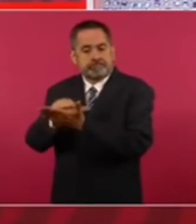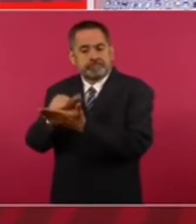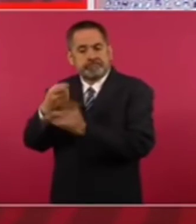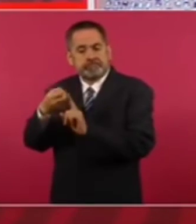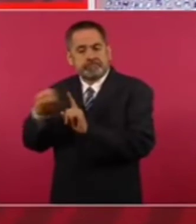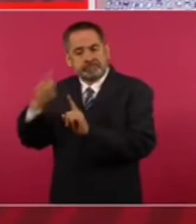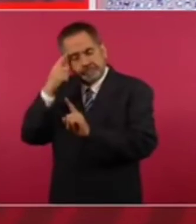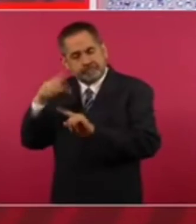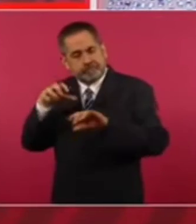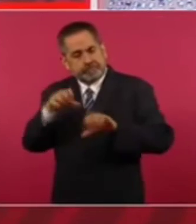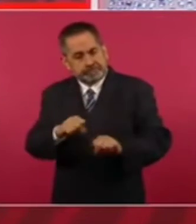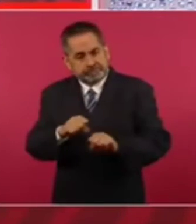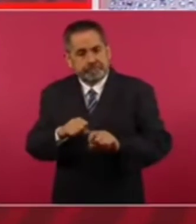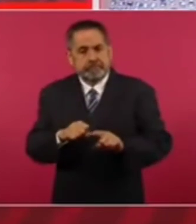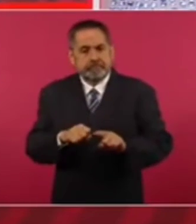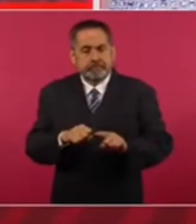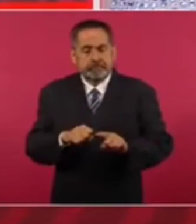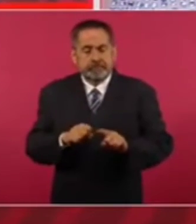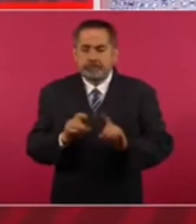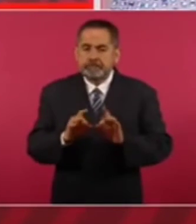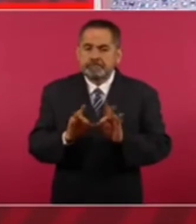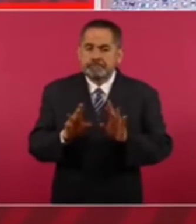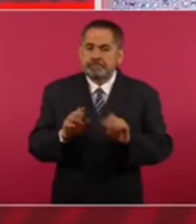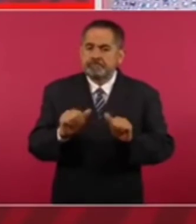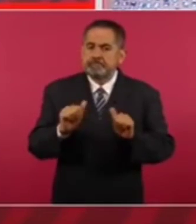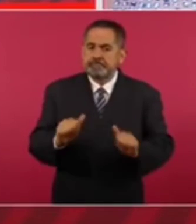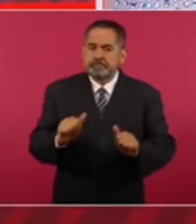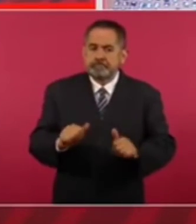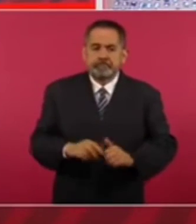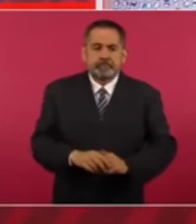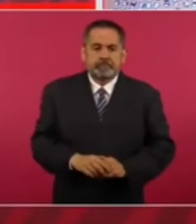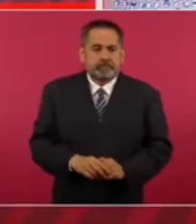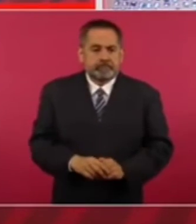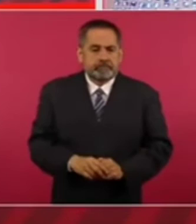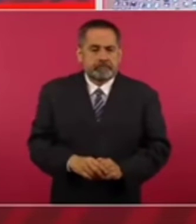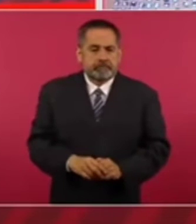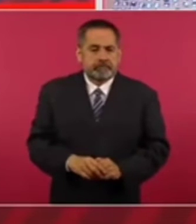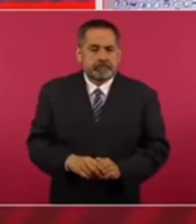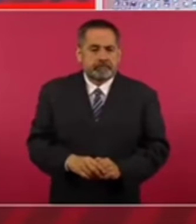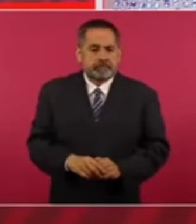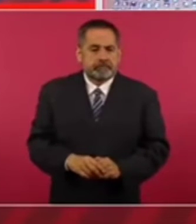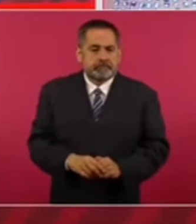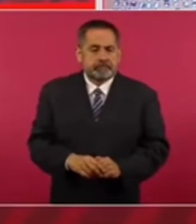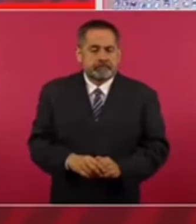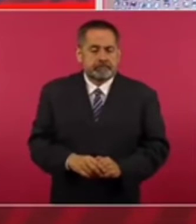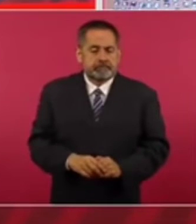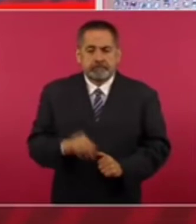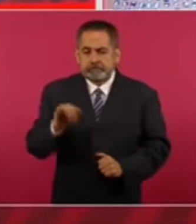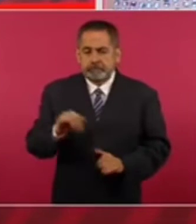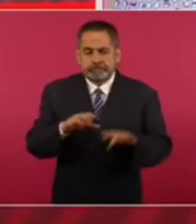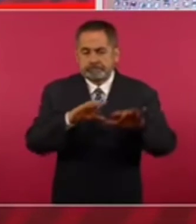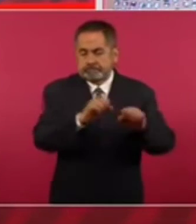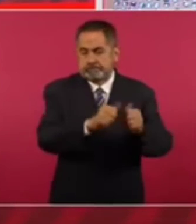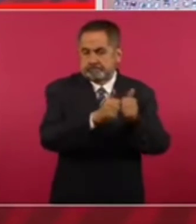pues él sí, se les